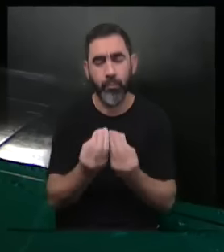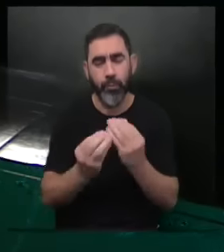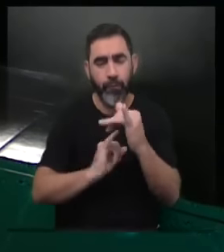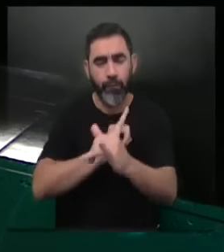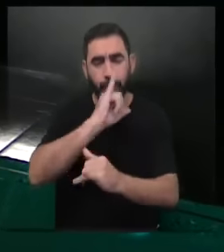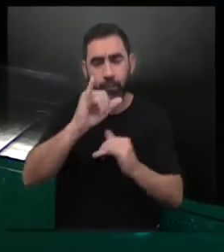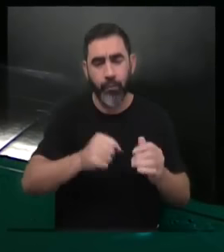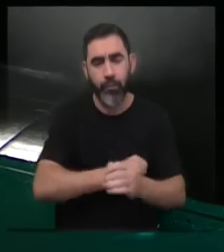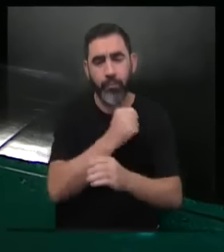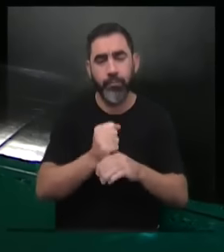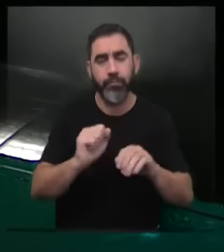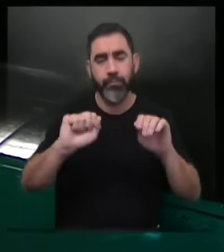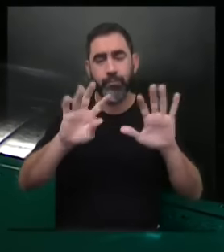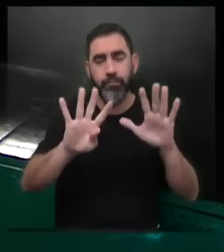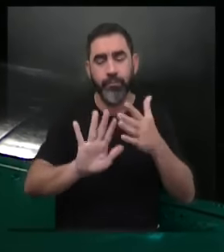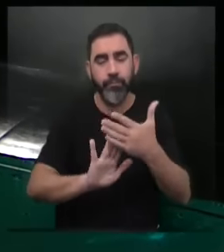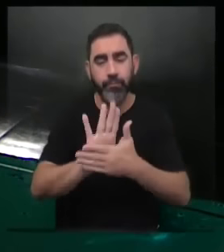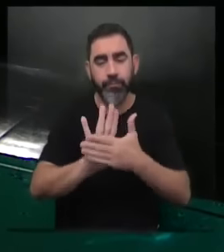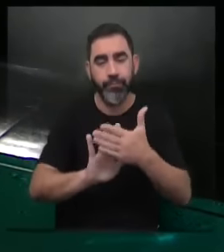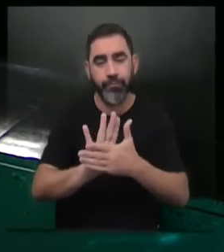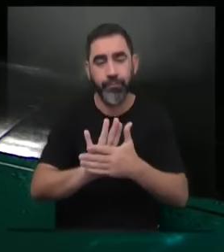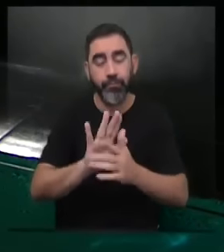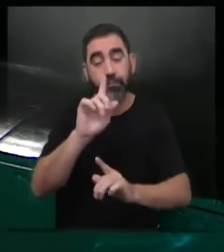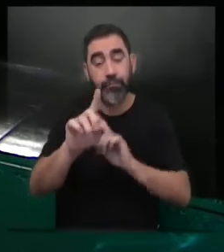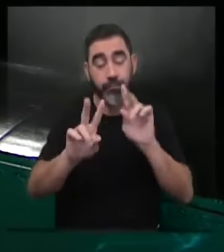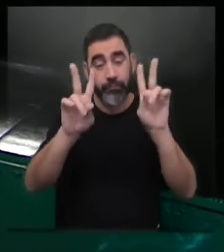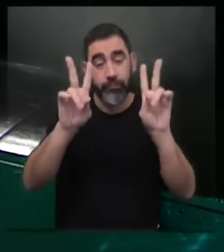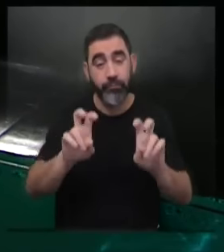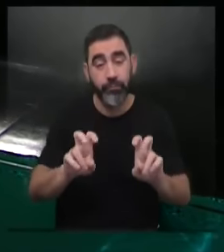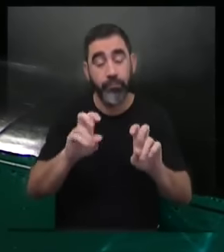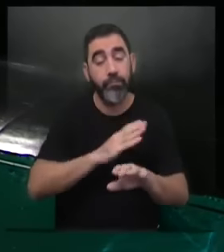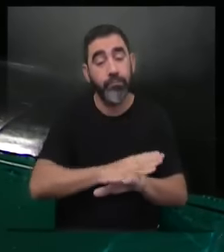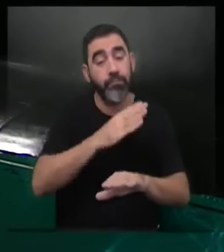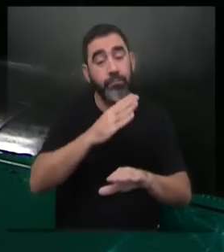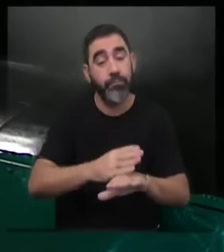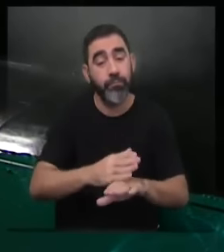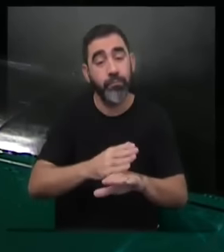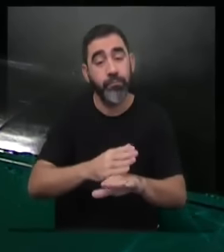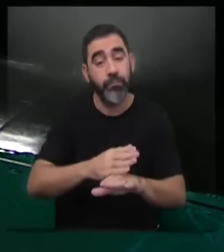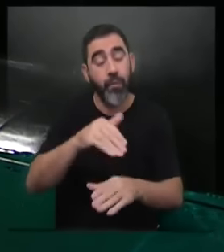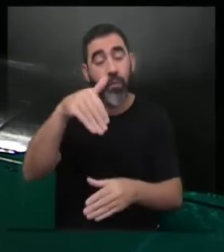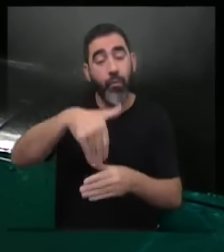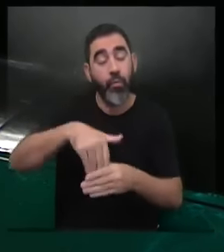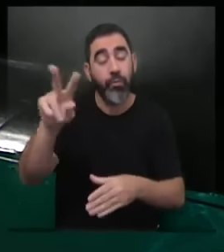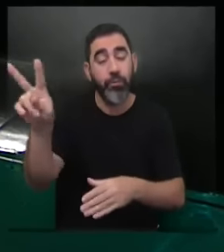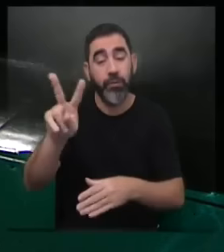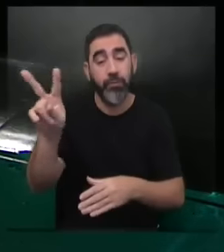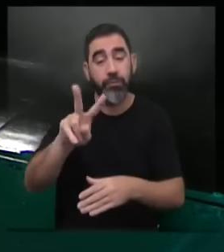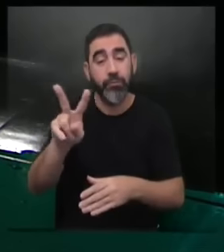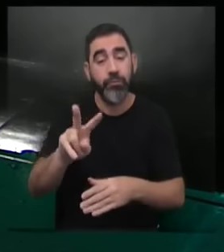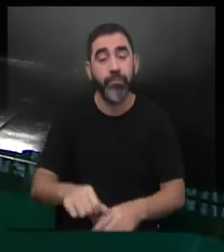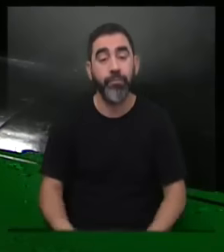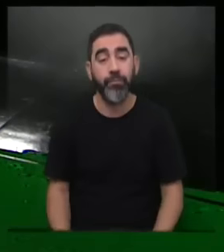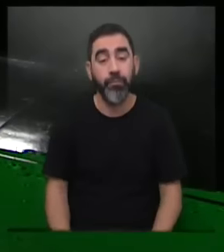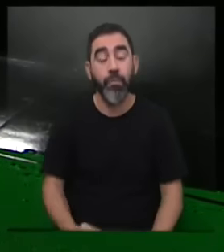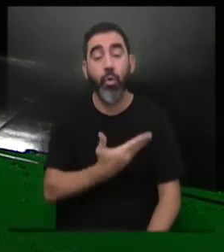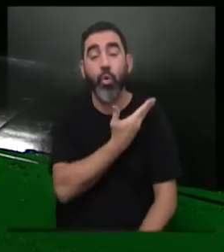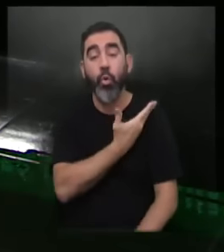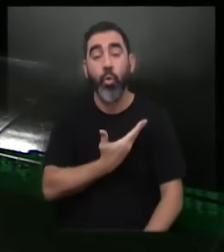compartir con ustedes hasta las 9 de la mañana alguno de ellos tiene que ver con repercusiones de las elecciones de Venezuela porque porque justamente el